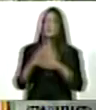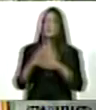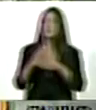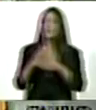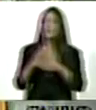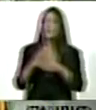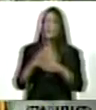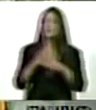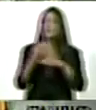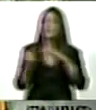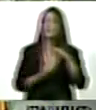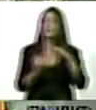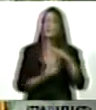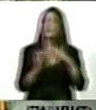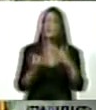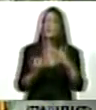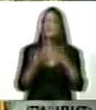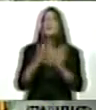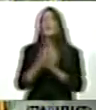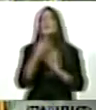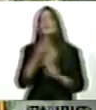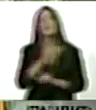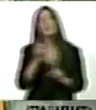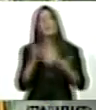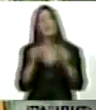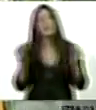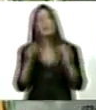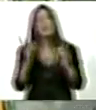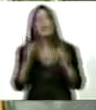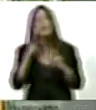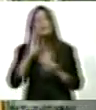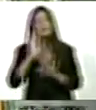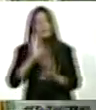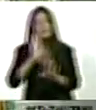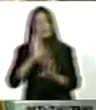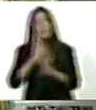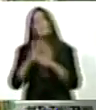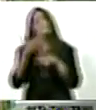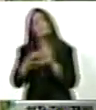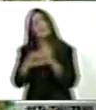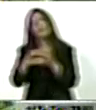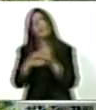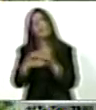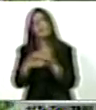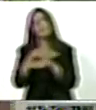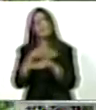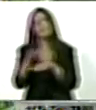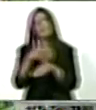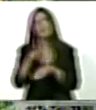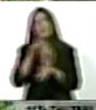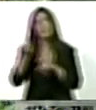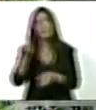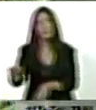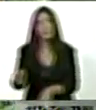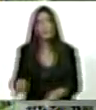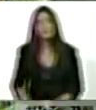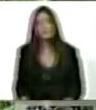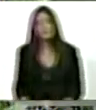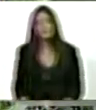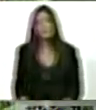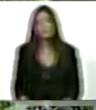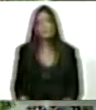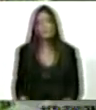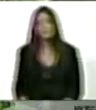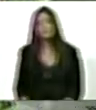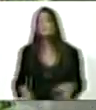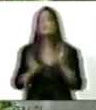financiamiento. Bueno, ¿qué dicen ustedes frente a esto? Y lo último, perdone que estamos con todas las preguntas, pero el